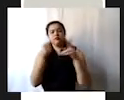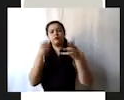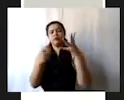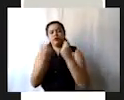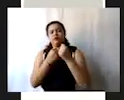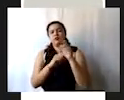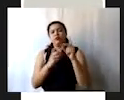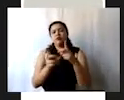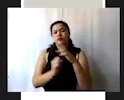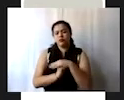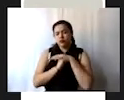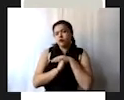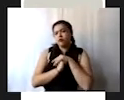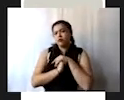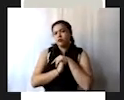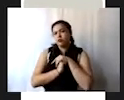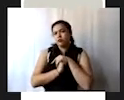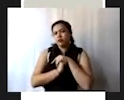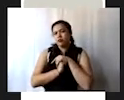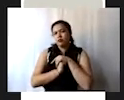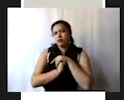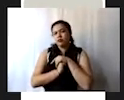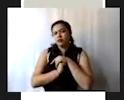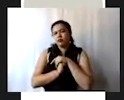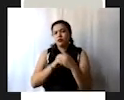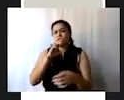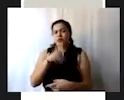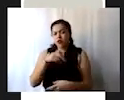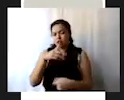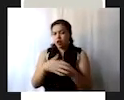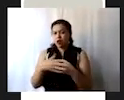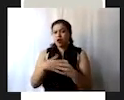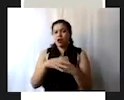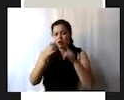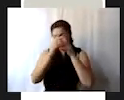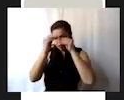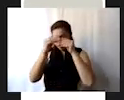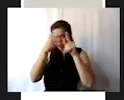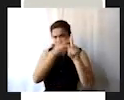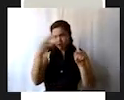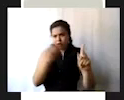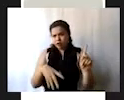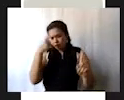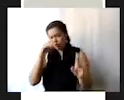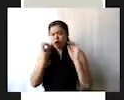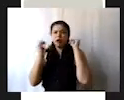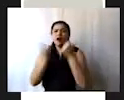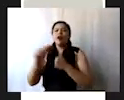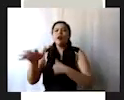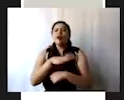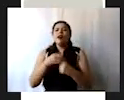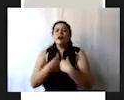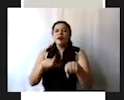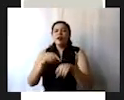sostenible mejorarán aún más la estructura y la organización de la sociedad civil y se observan las